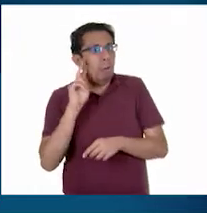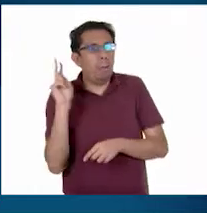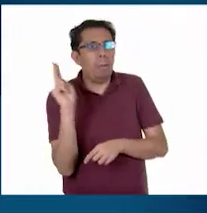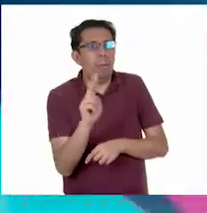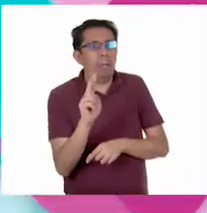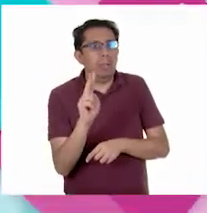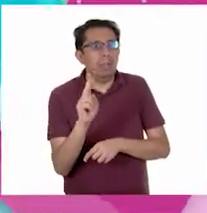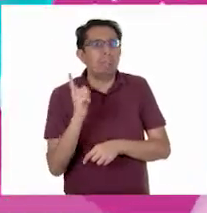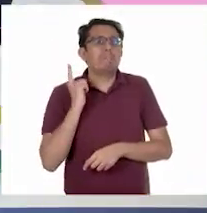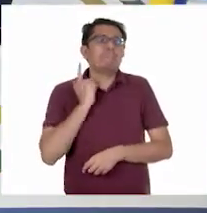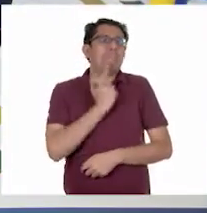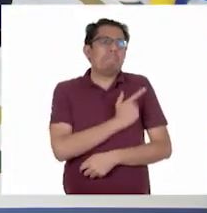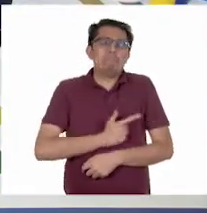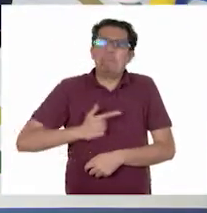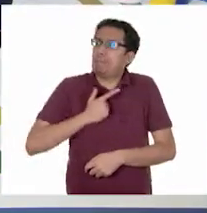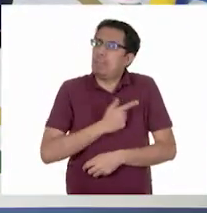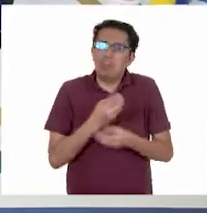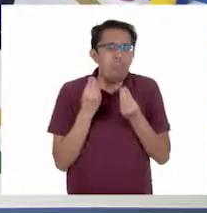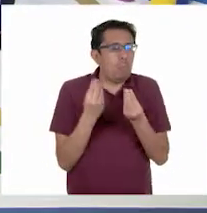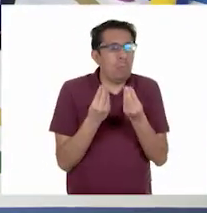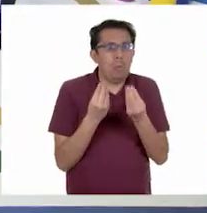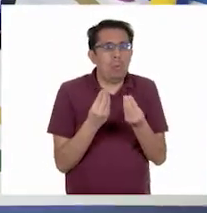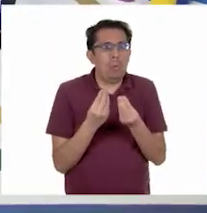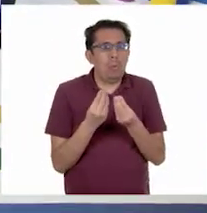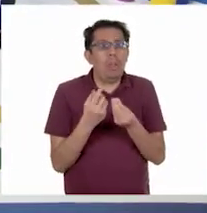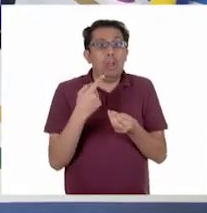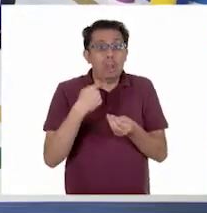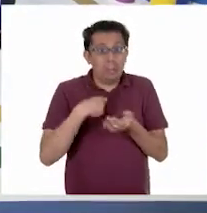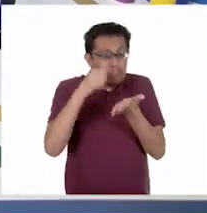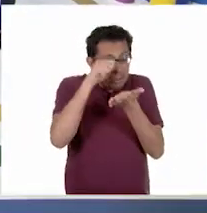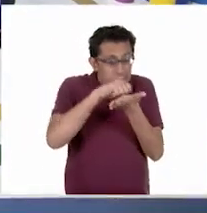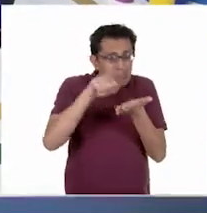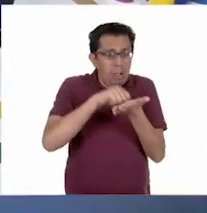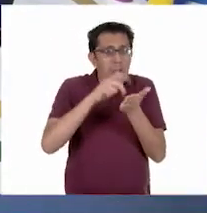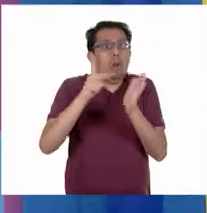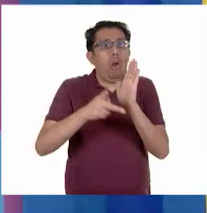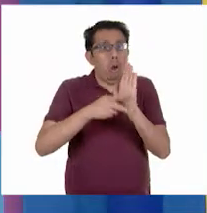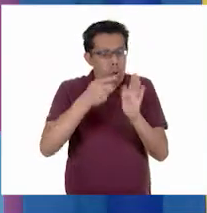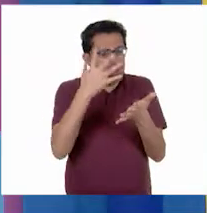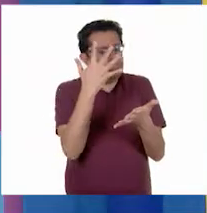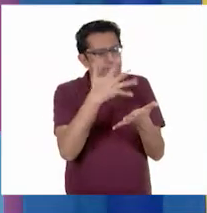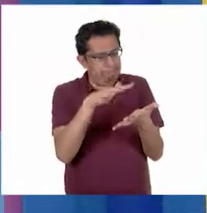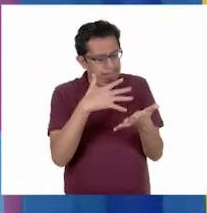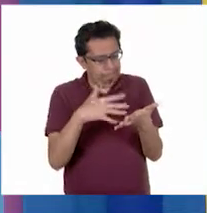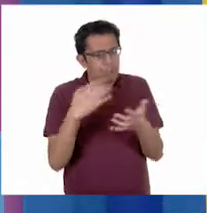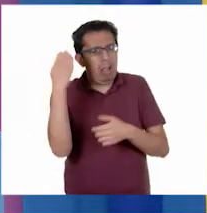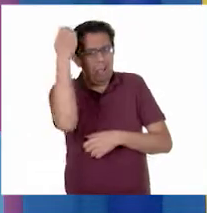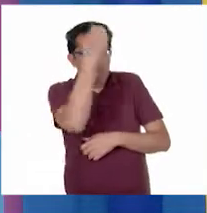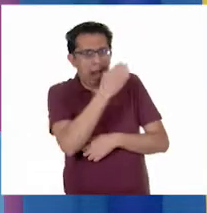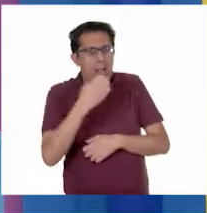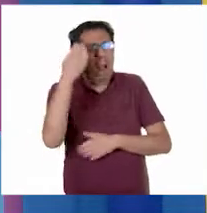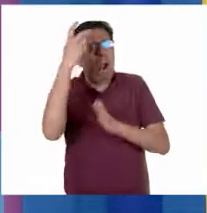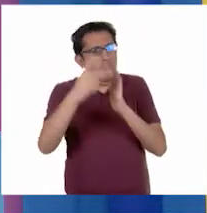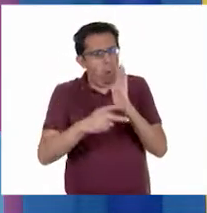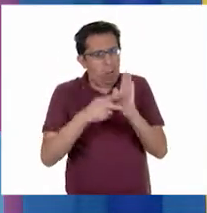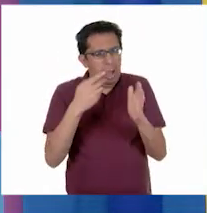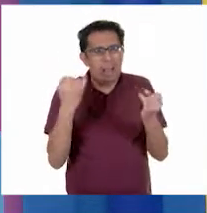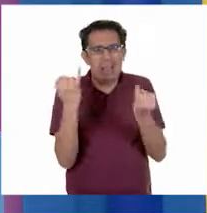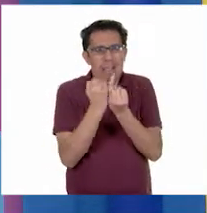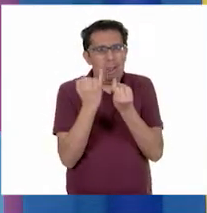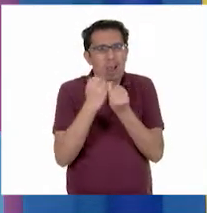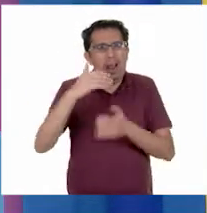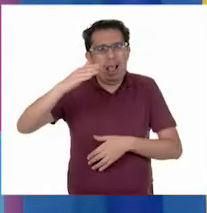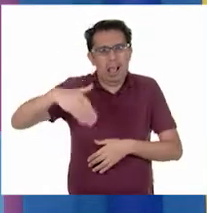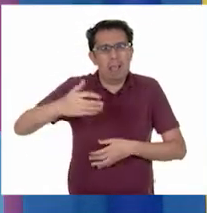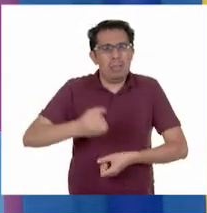Me gustó muchísimo. Tomé notas y lo voy a releer para analizarlo como lo hicimos con los haikus de nuestro libro